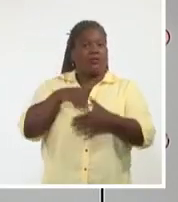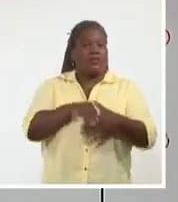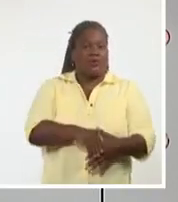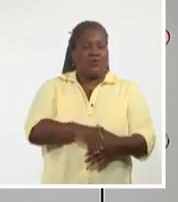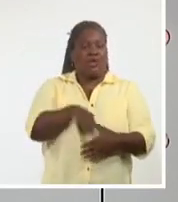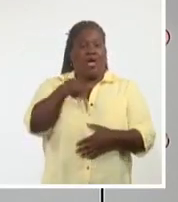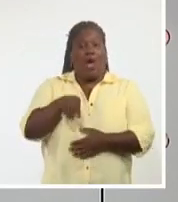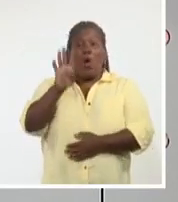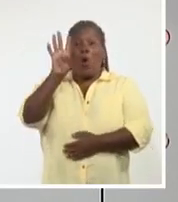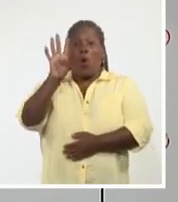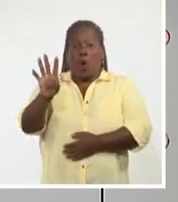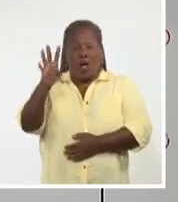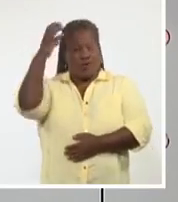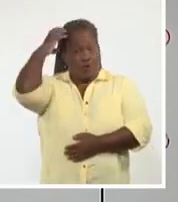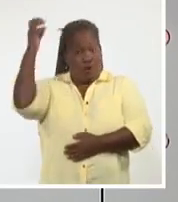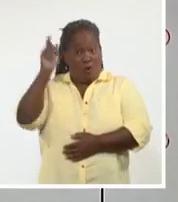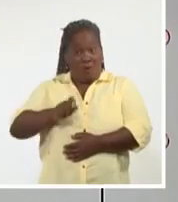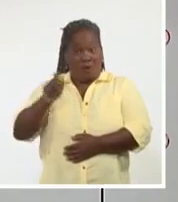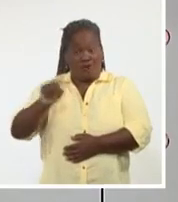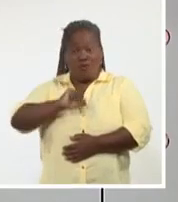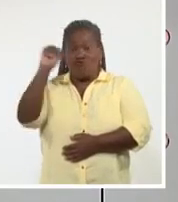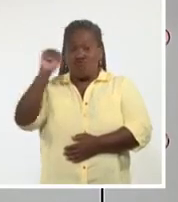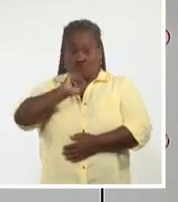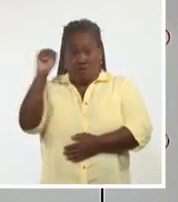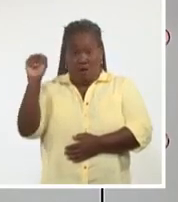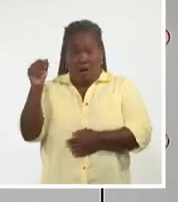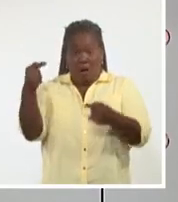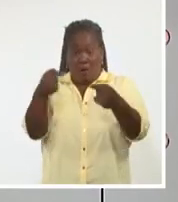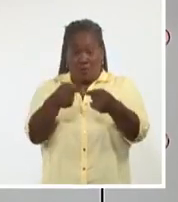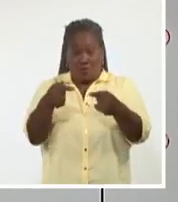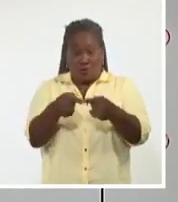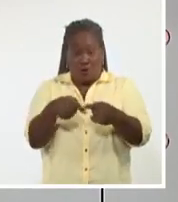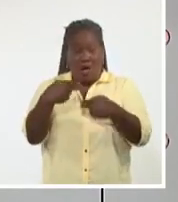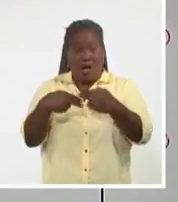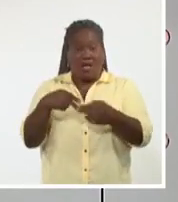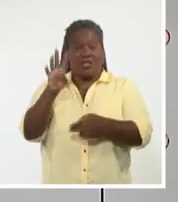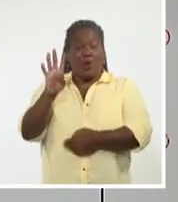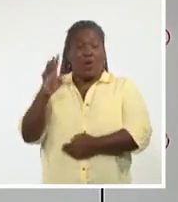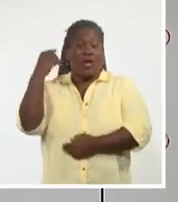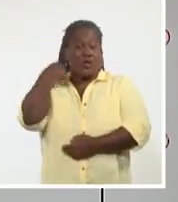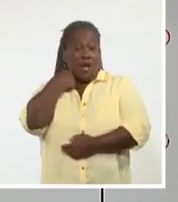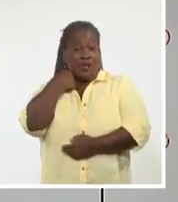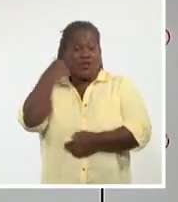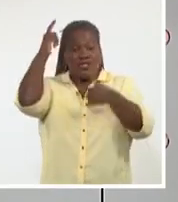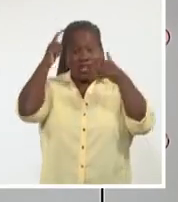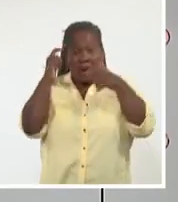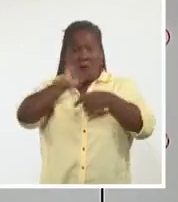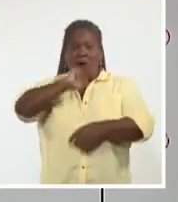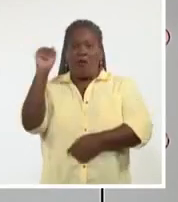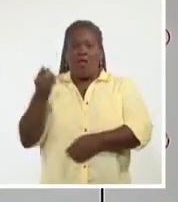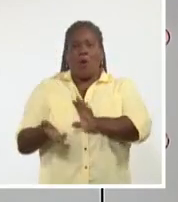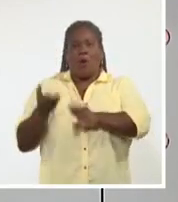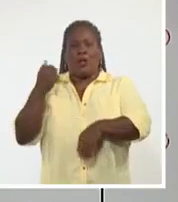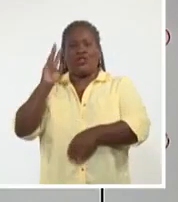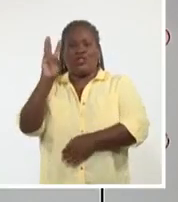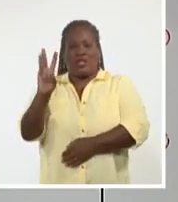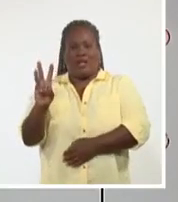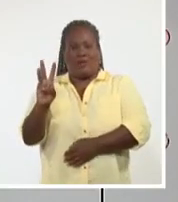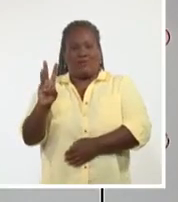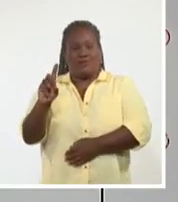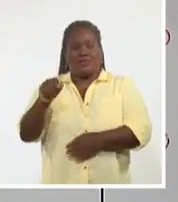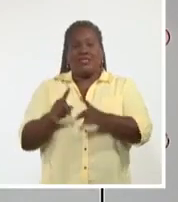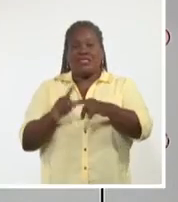cuatro gobernaciones que ganó la oposición hace cuatro años el chavismo recuperó 3 táchira anzoátegui y mérida la